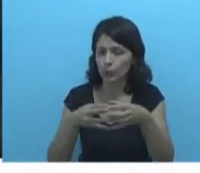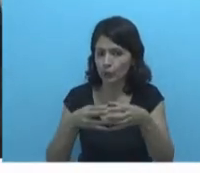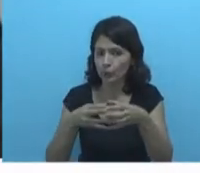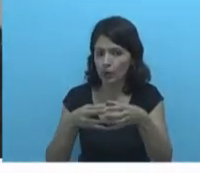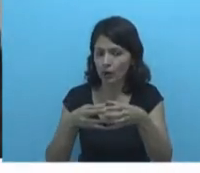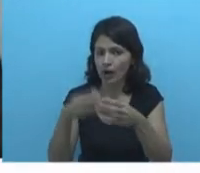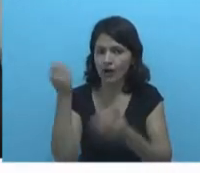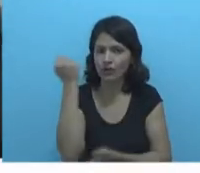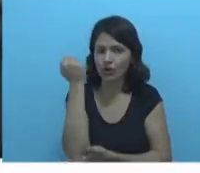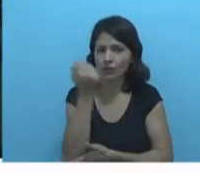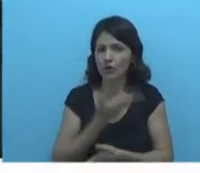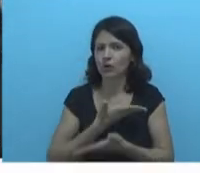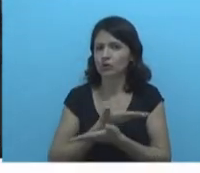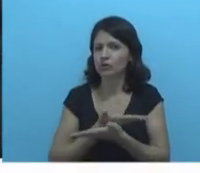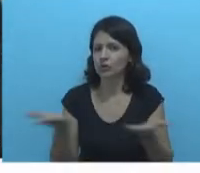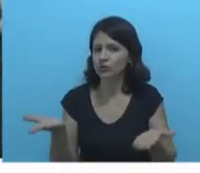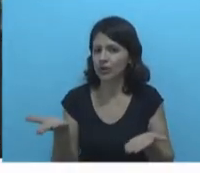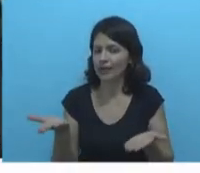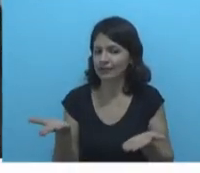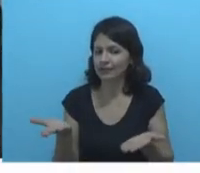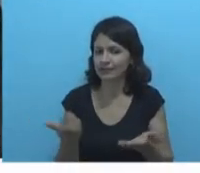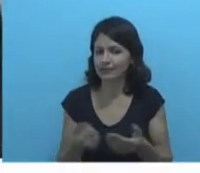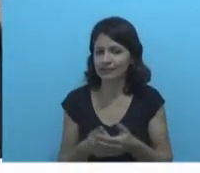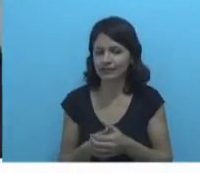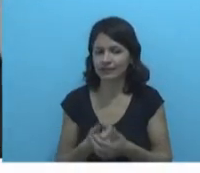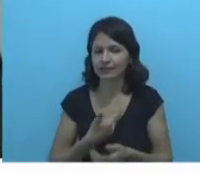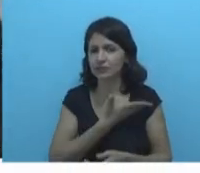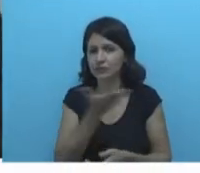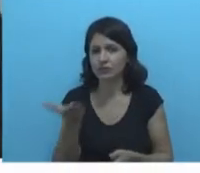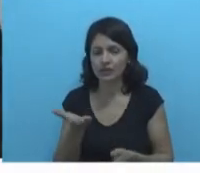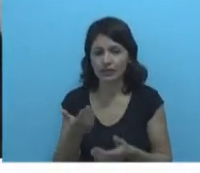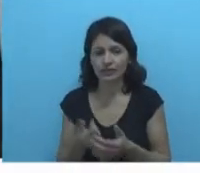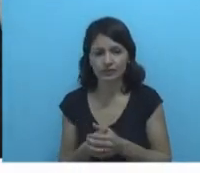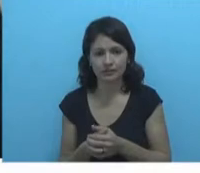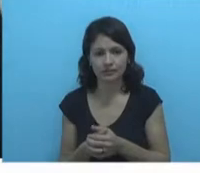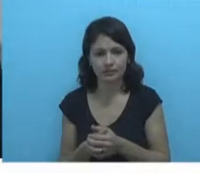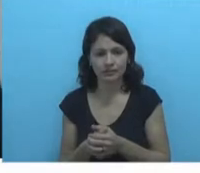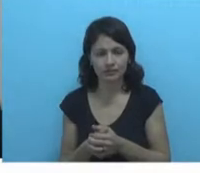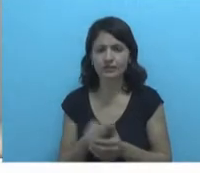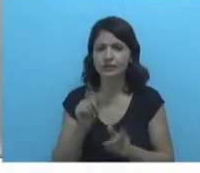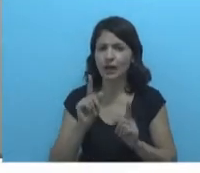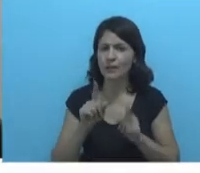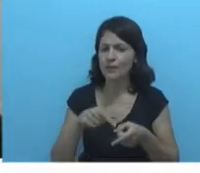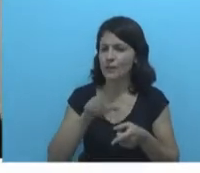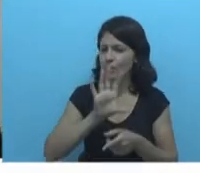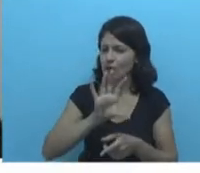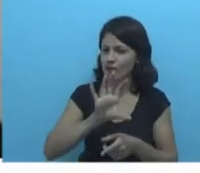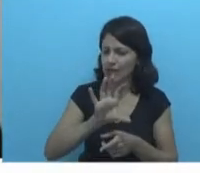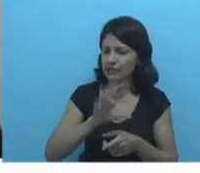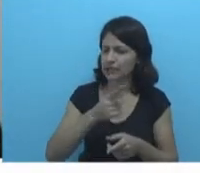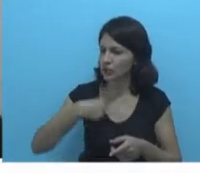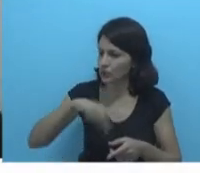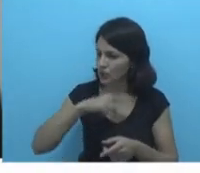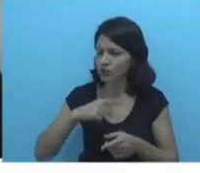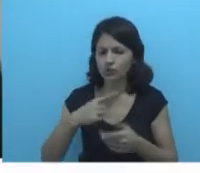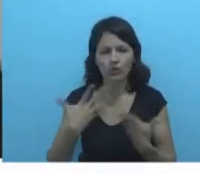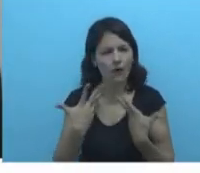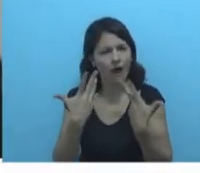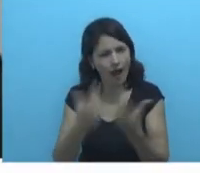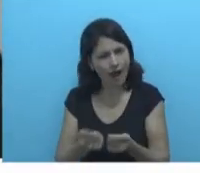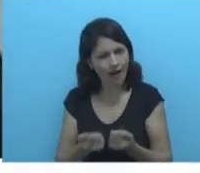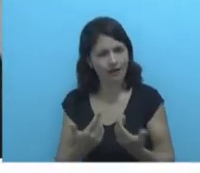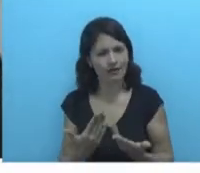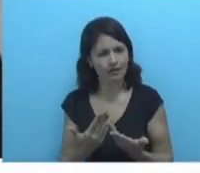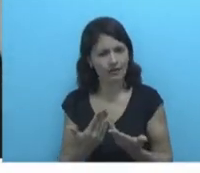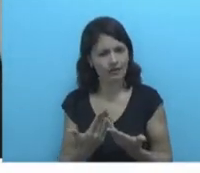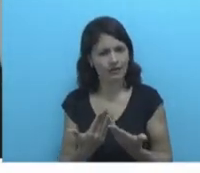Social, porque el federalismo no solo hay que reclamarlo desde la nación, sino que también hay que ejercerlo desde el